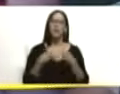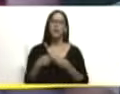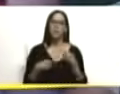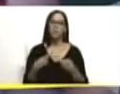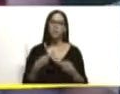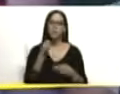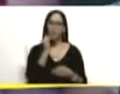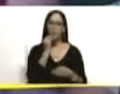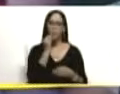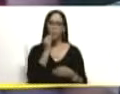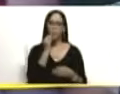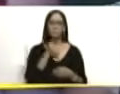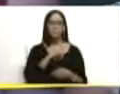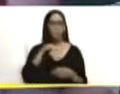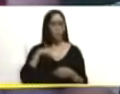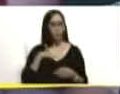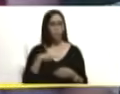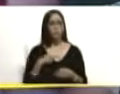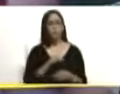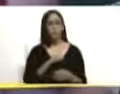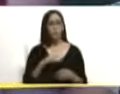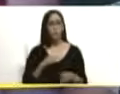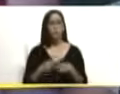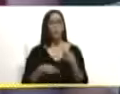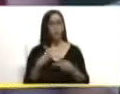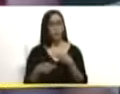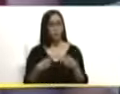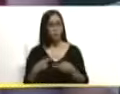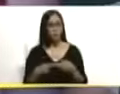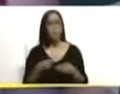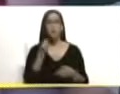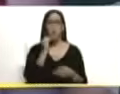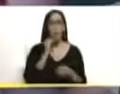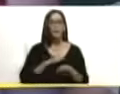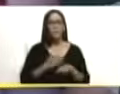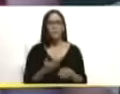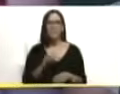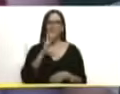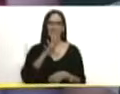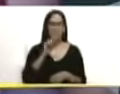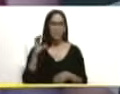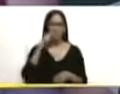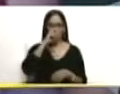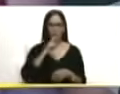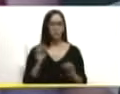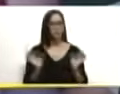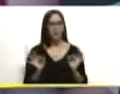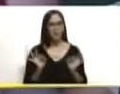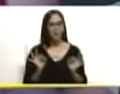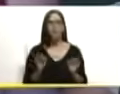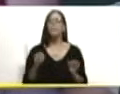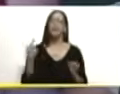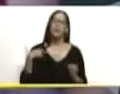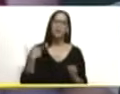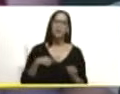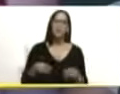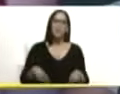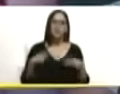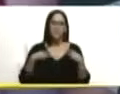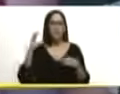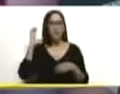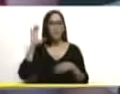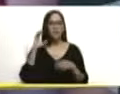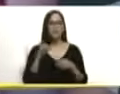que es joven. Nosotros somos una revolución joven porque 500 años es nada para lo que queda de vida de la